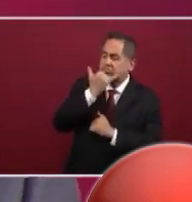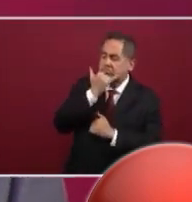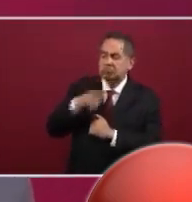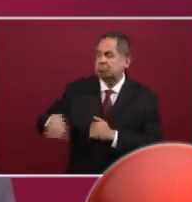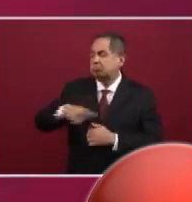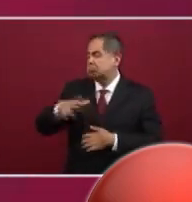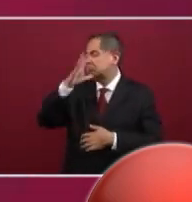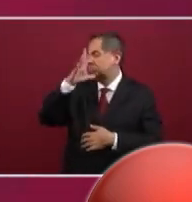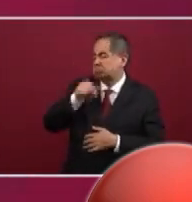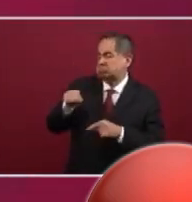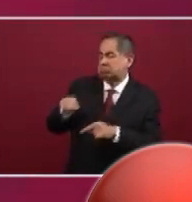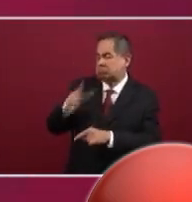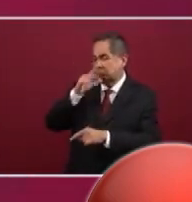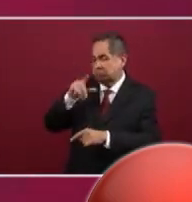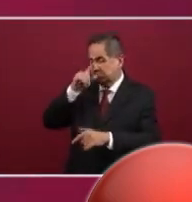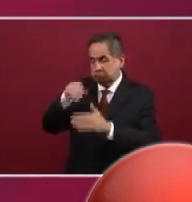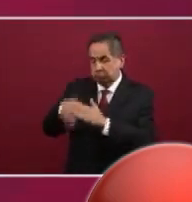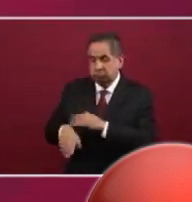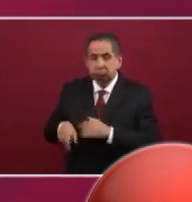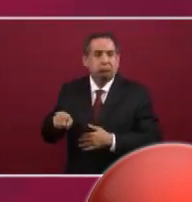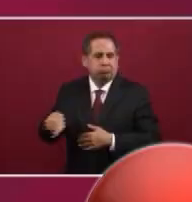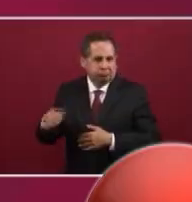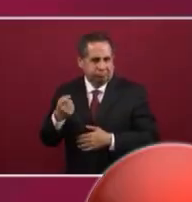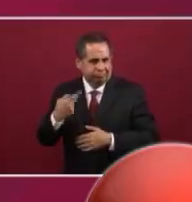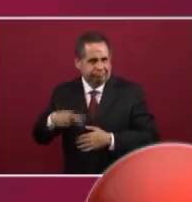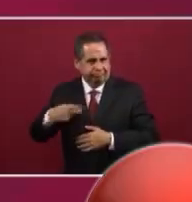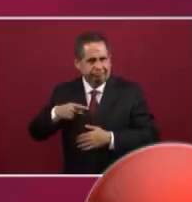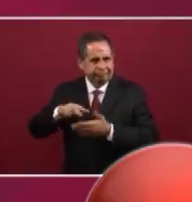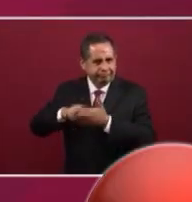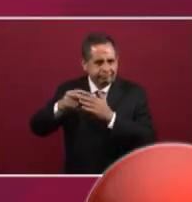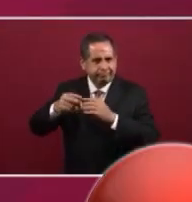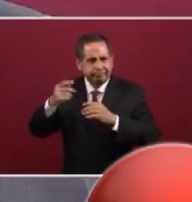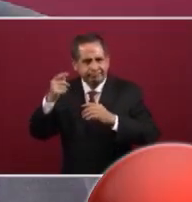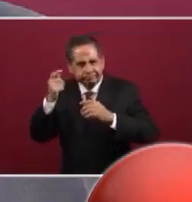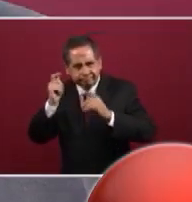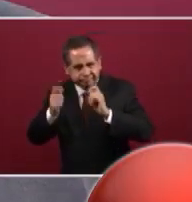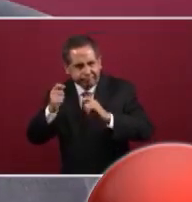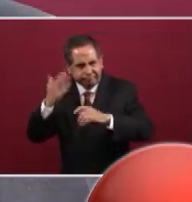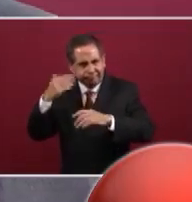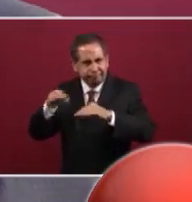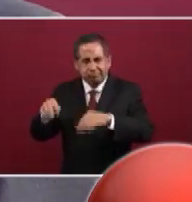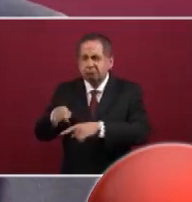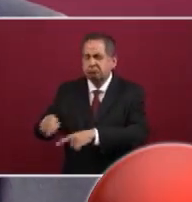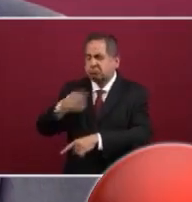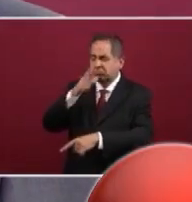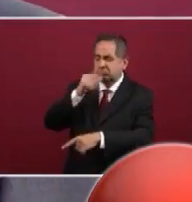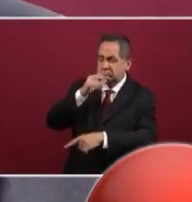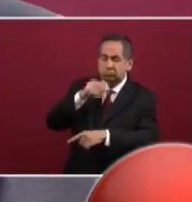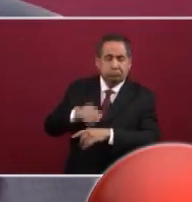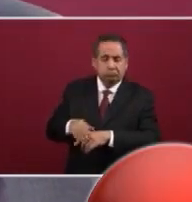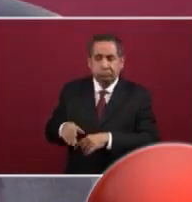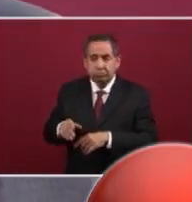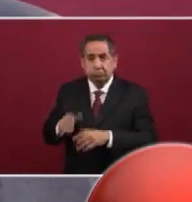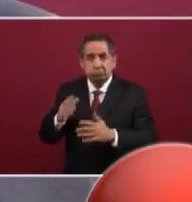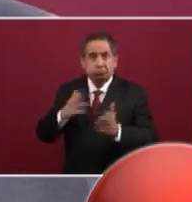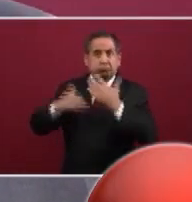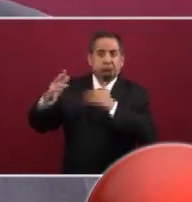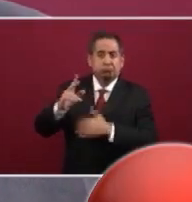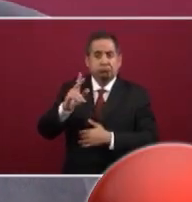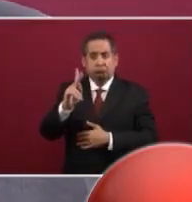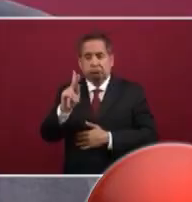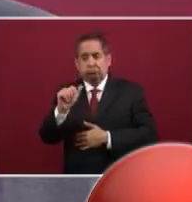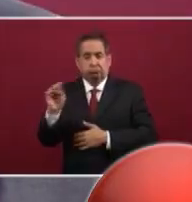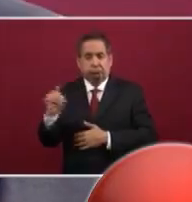poder los técnicos, los trabajadores mexicanos, sacar adelante a